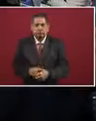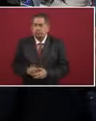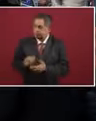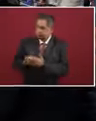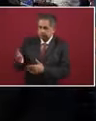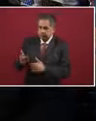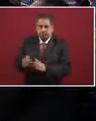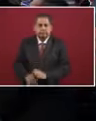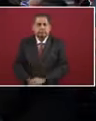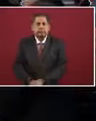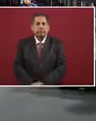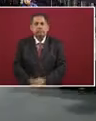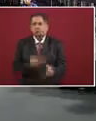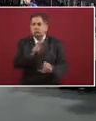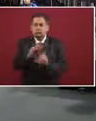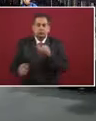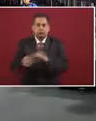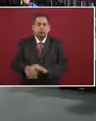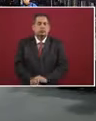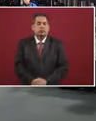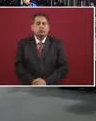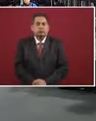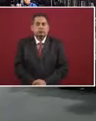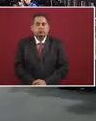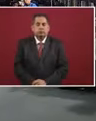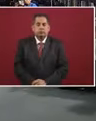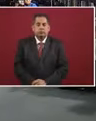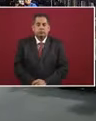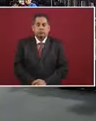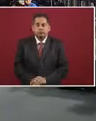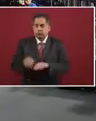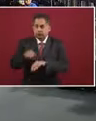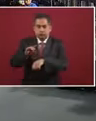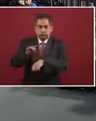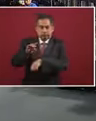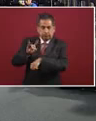usted. Última, de Bolivia.